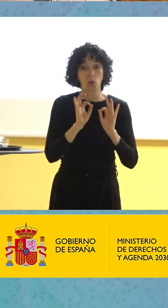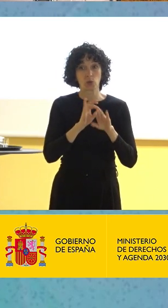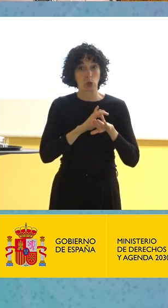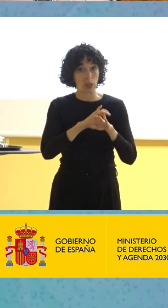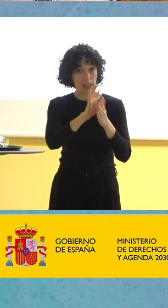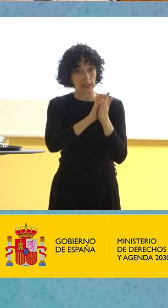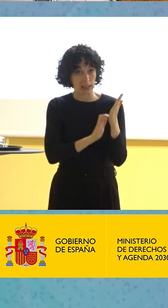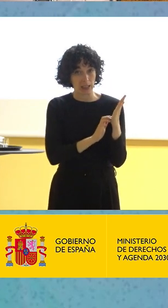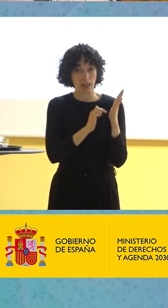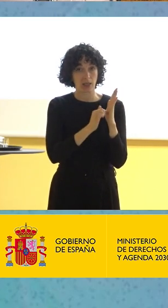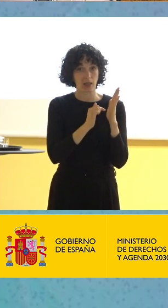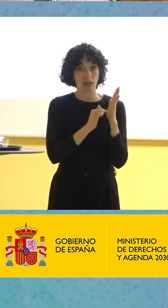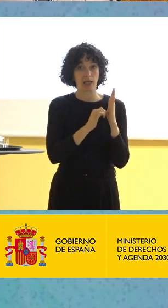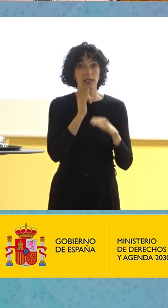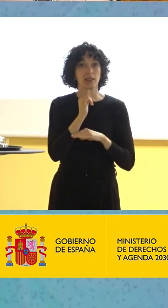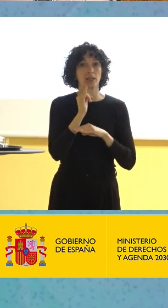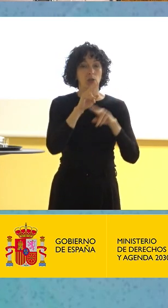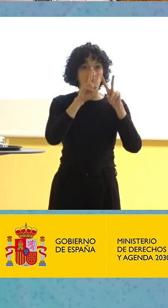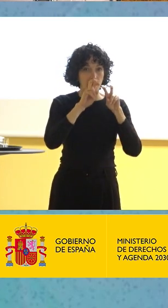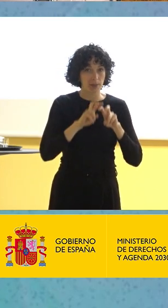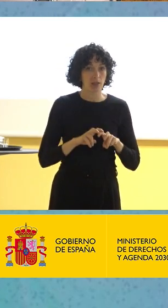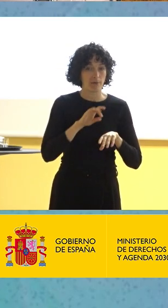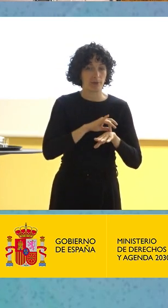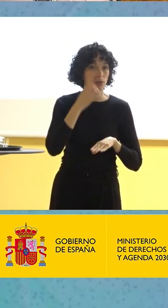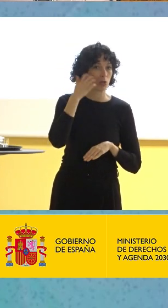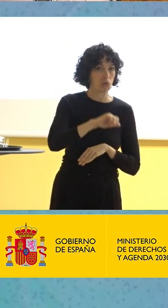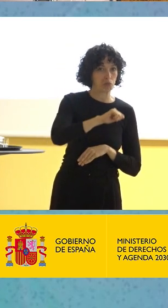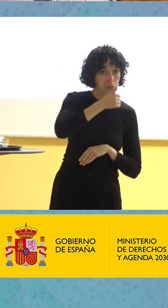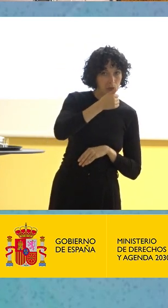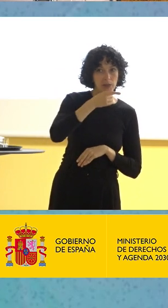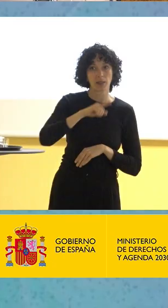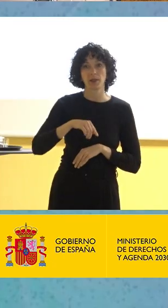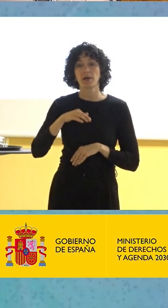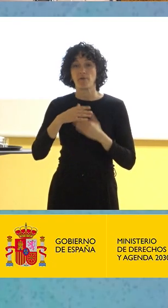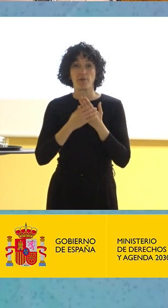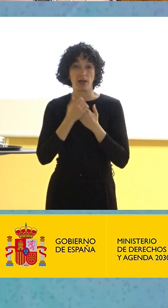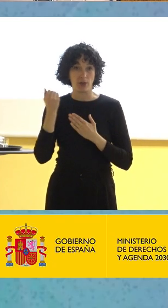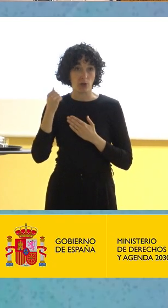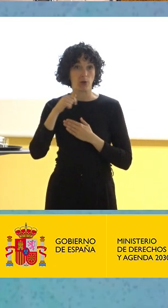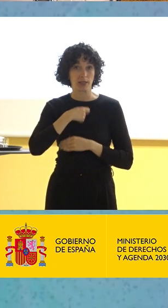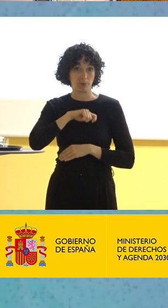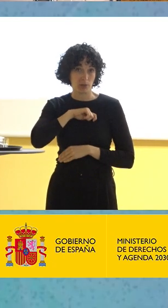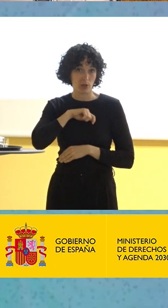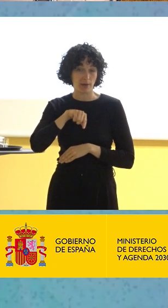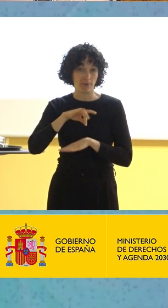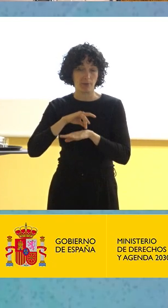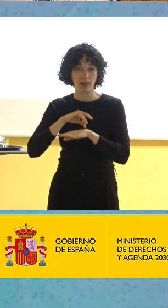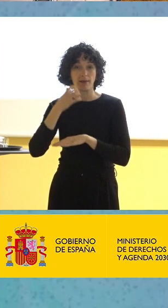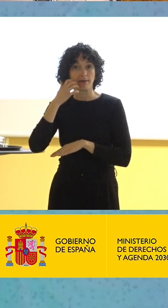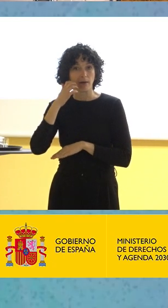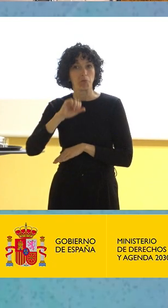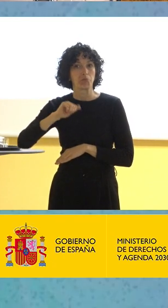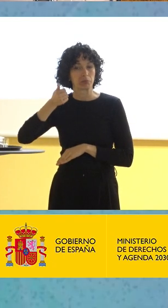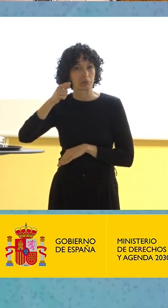lo validaron tanto el Instituto de Investigación en Enfermedades Raras como FEDER, como la Federación Española de Enfermedades